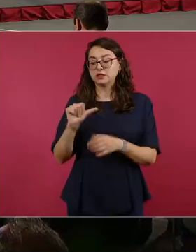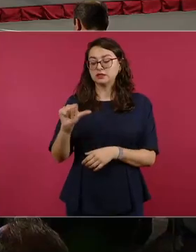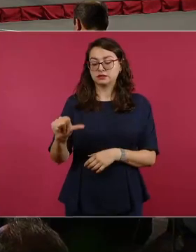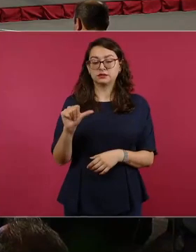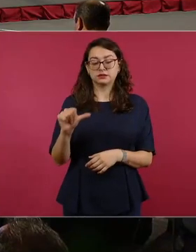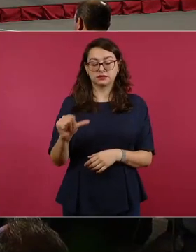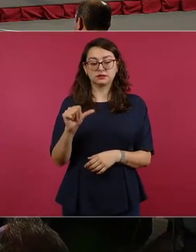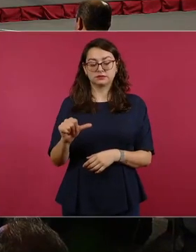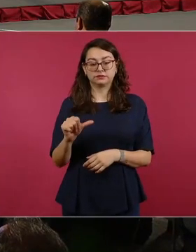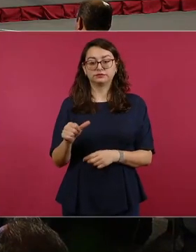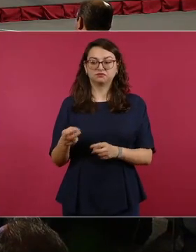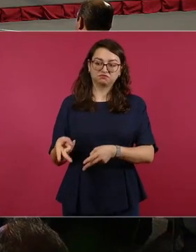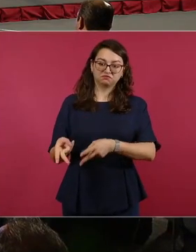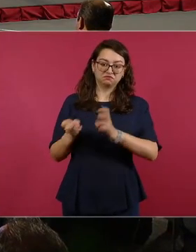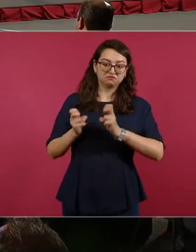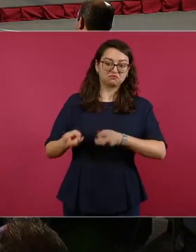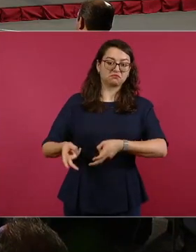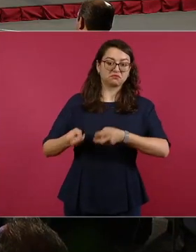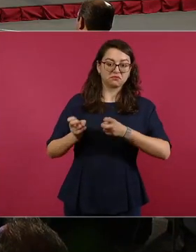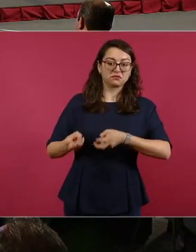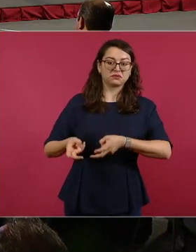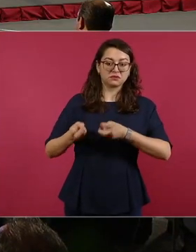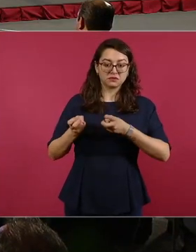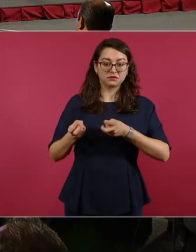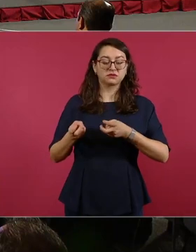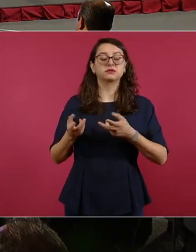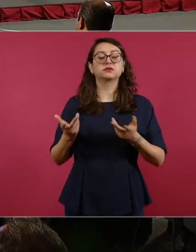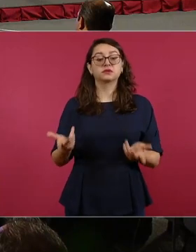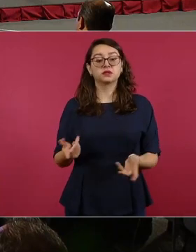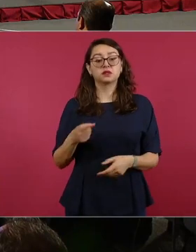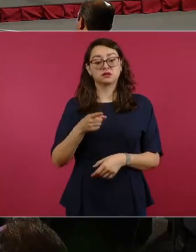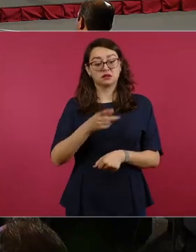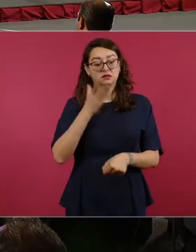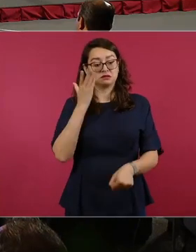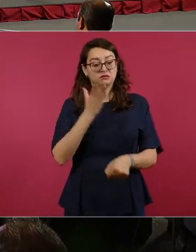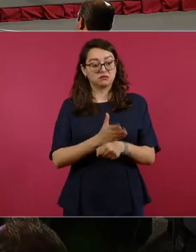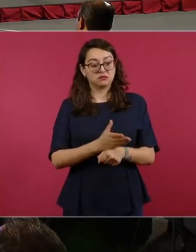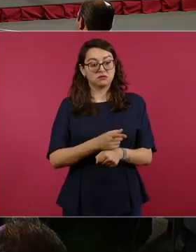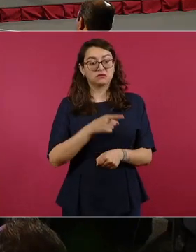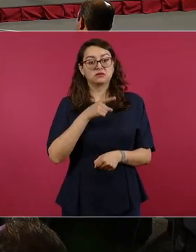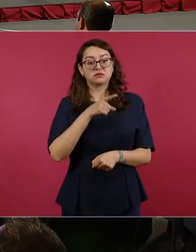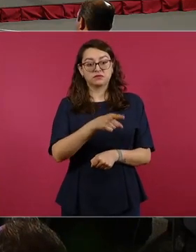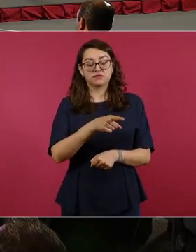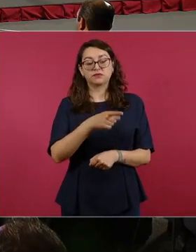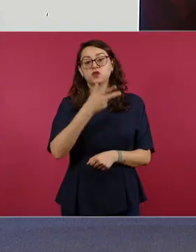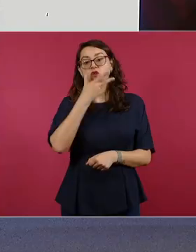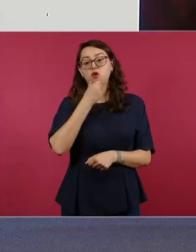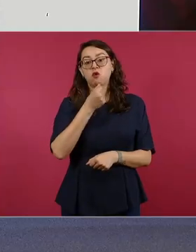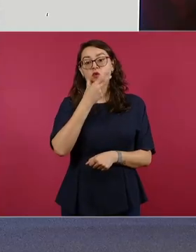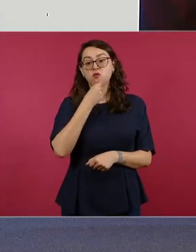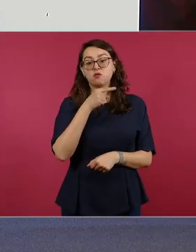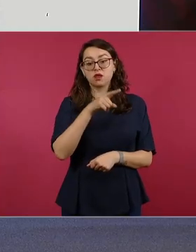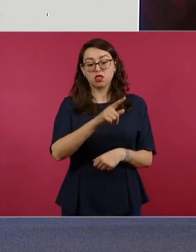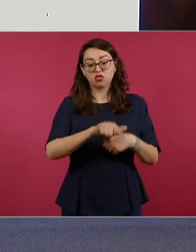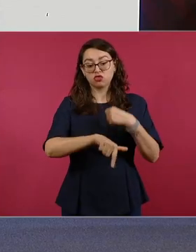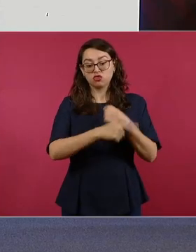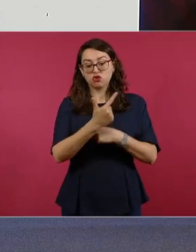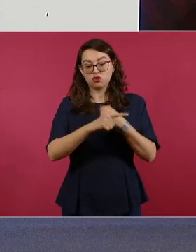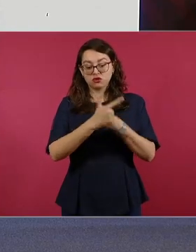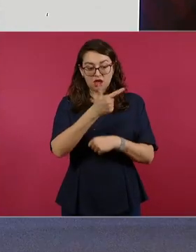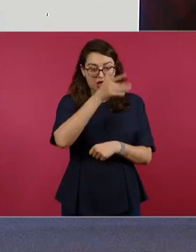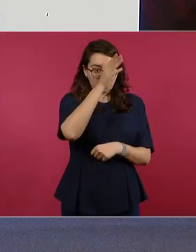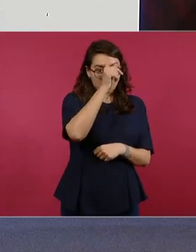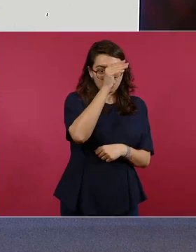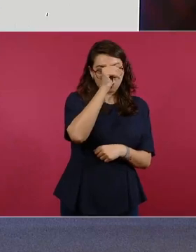investigaciones, por lo que se refiere al delito de peculado, el sentenciado celebró ilegalmente doce convenios que